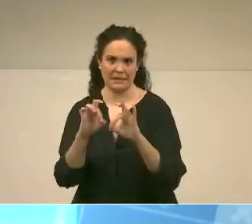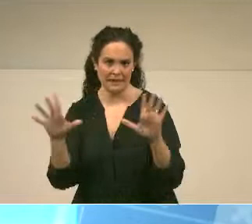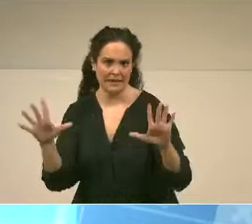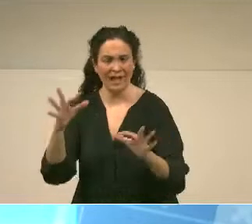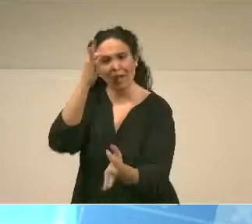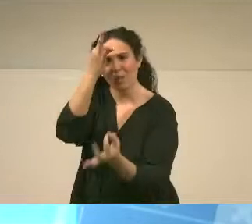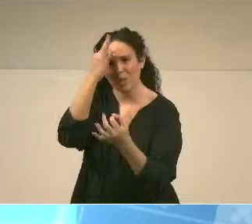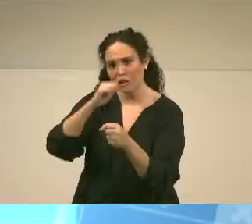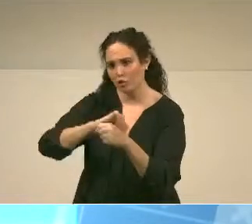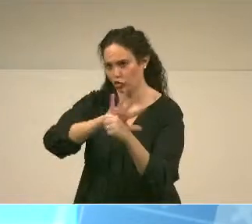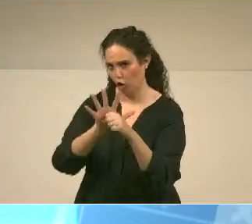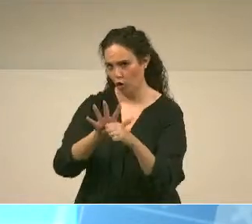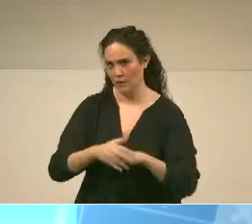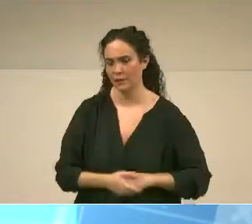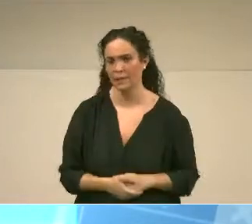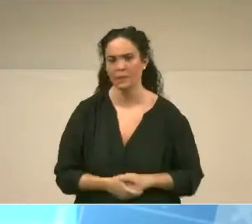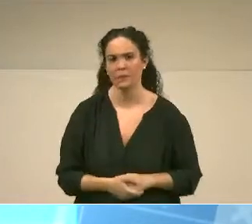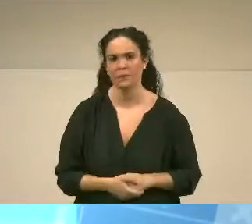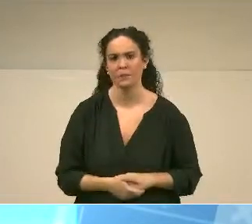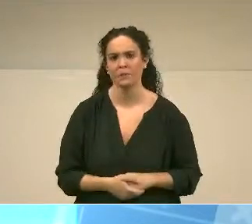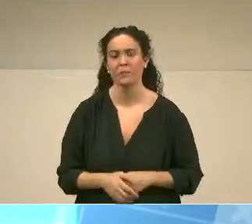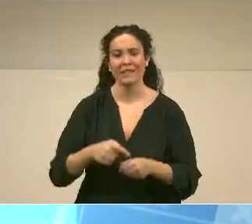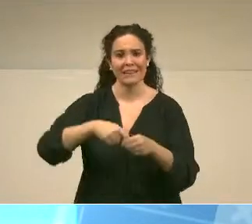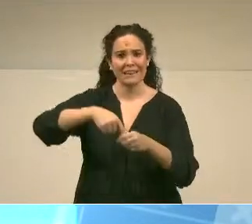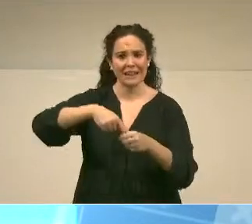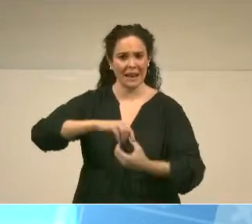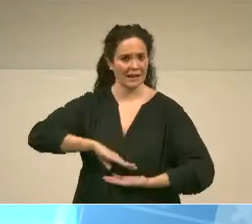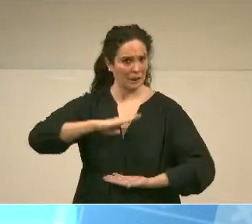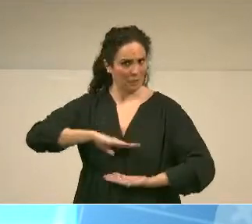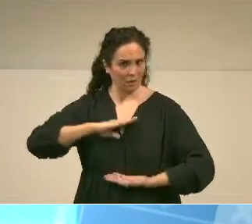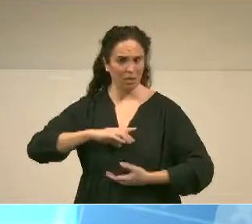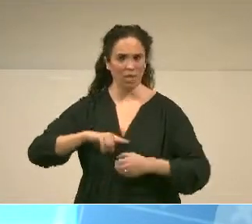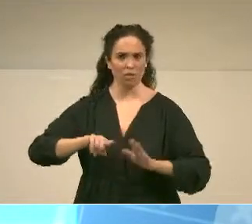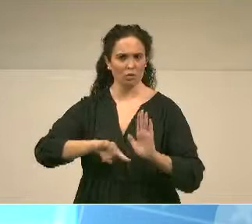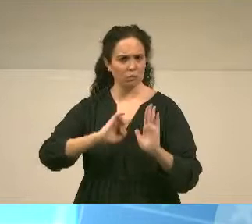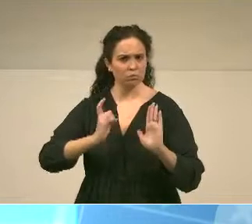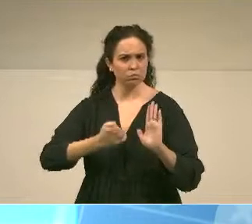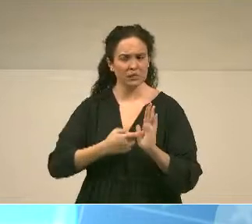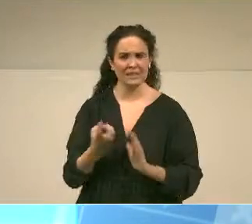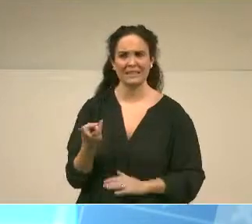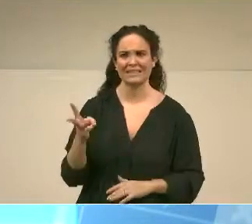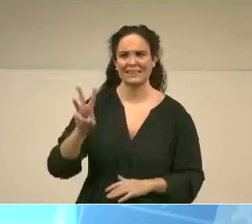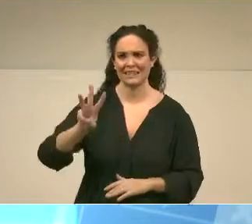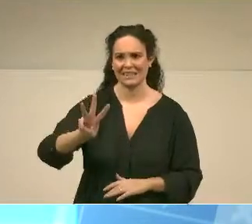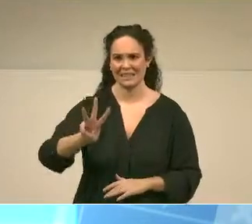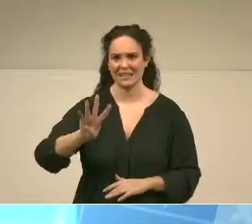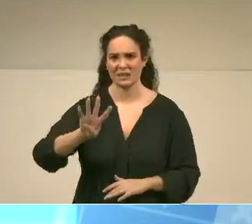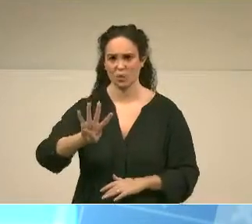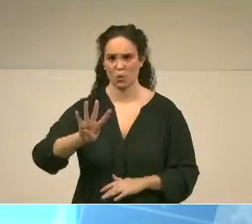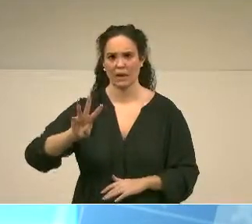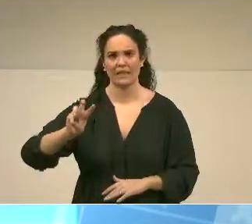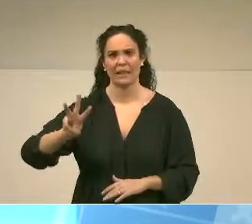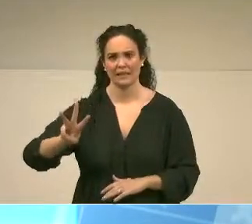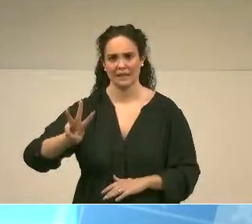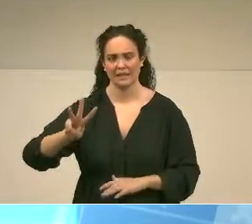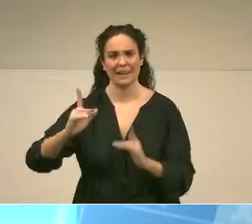datos COVID. Y tenemos una capacidad total en estos momentos habilitada de 343 camas para